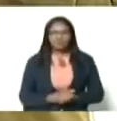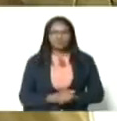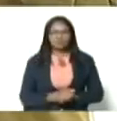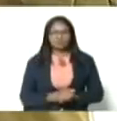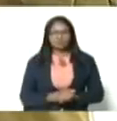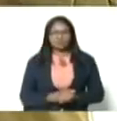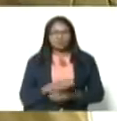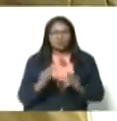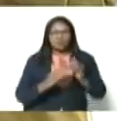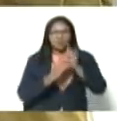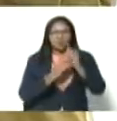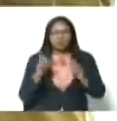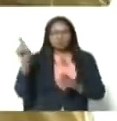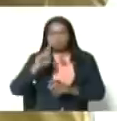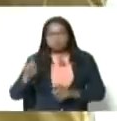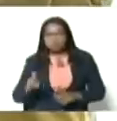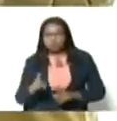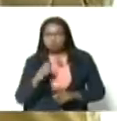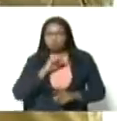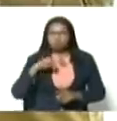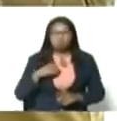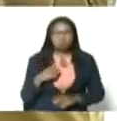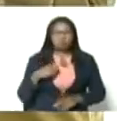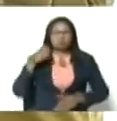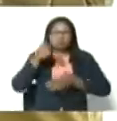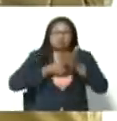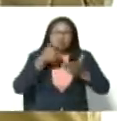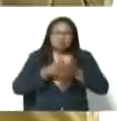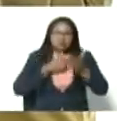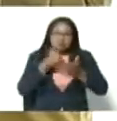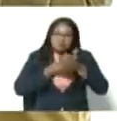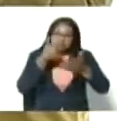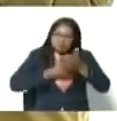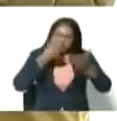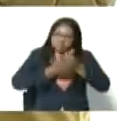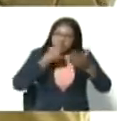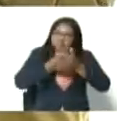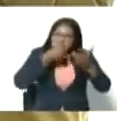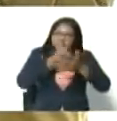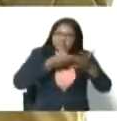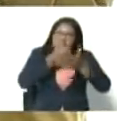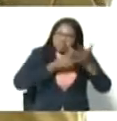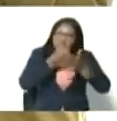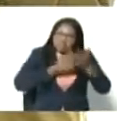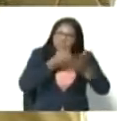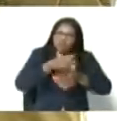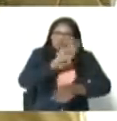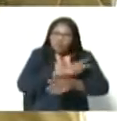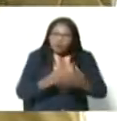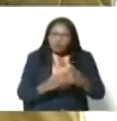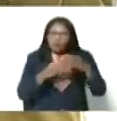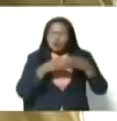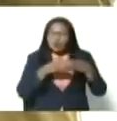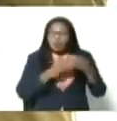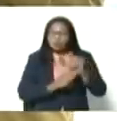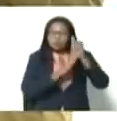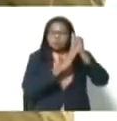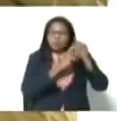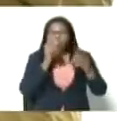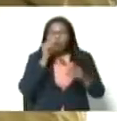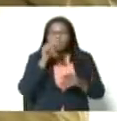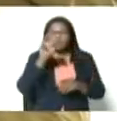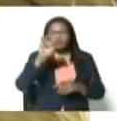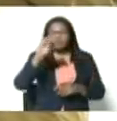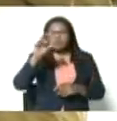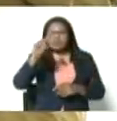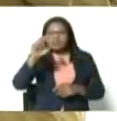Como delegados sindicales éramos bien fastidiosos, ¿vieron? Bien fastidiosos. Con la junta directiva que presidía Fidel La Rosa.